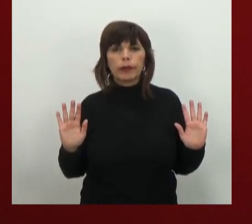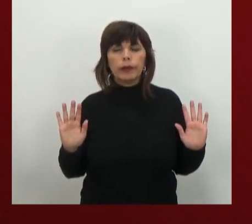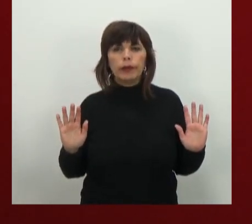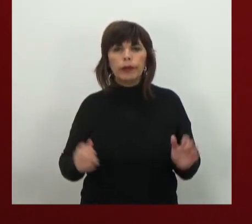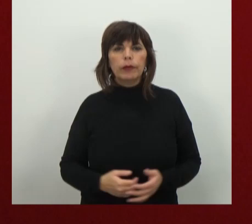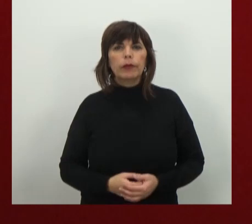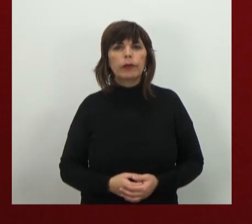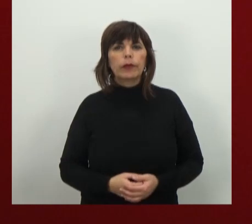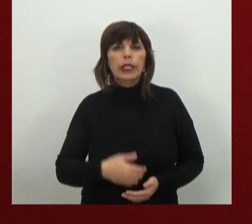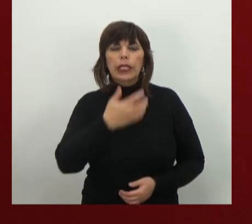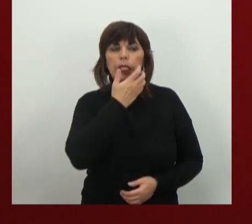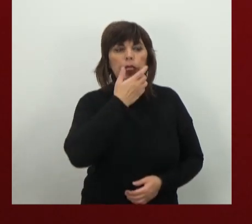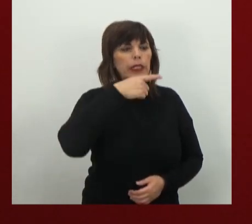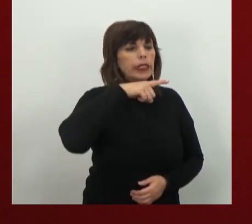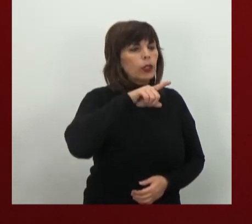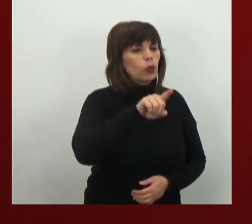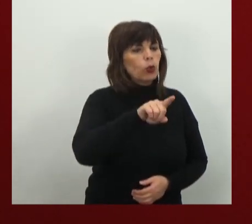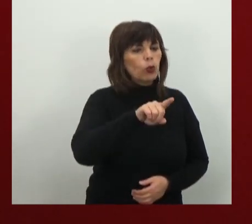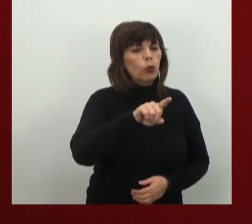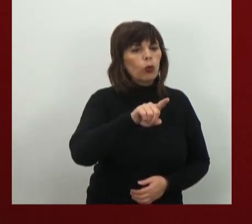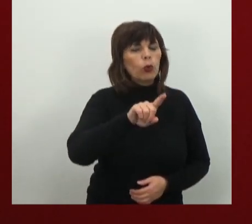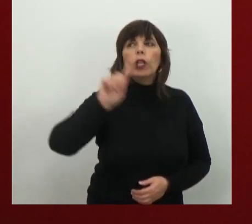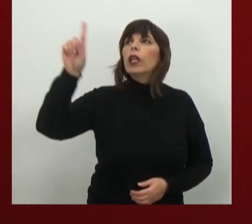cuando uno tiene una relación profunda,